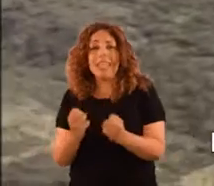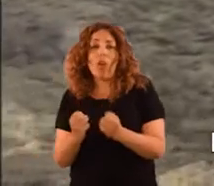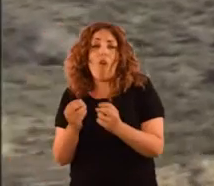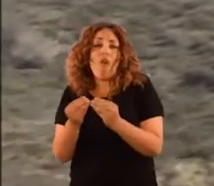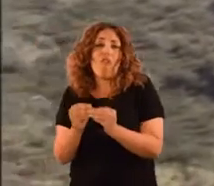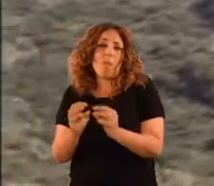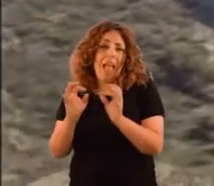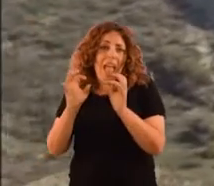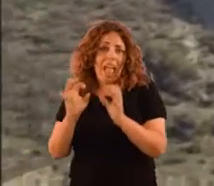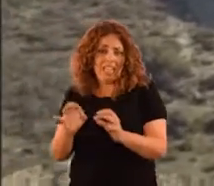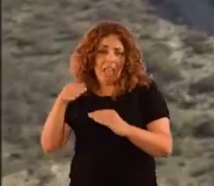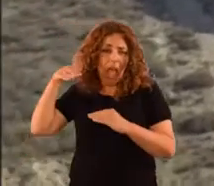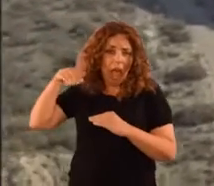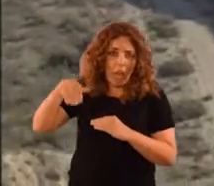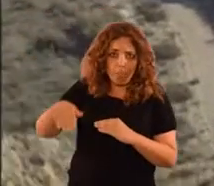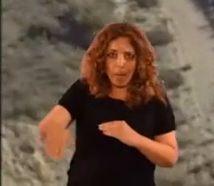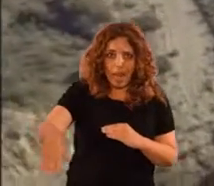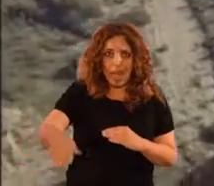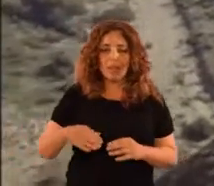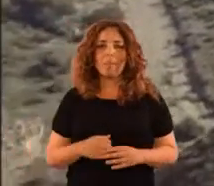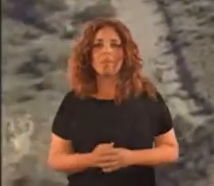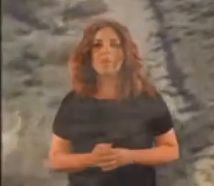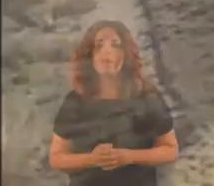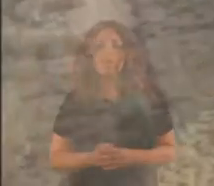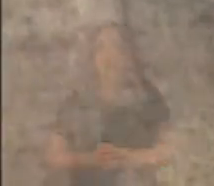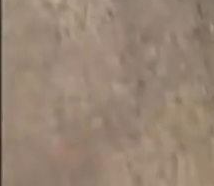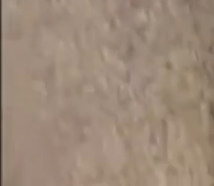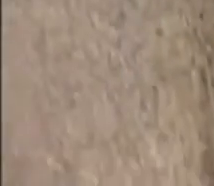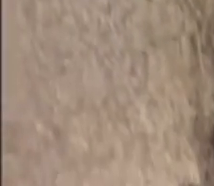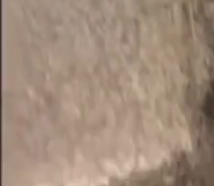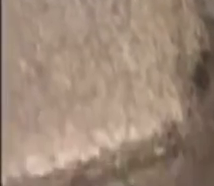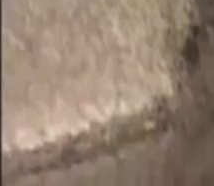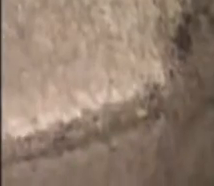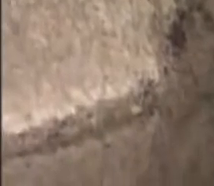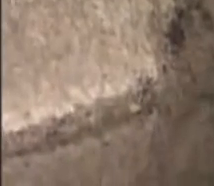seco, conservando una típica morfología de rambla.